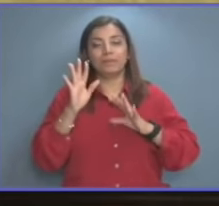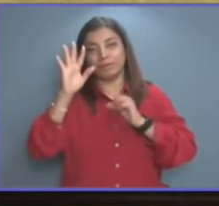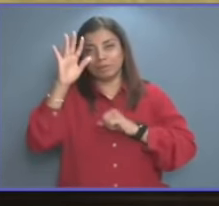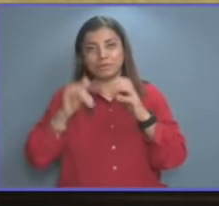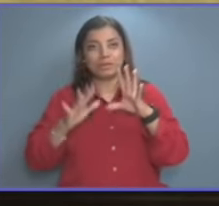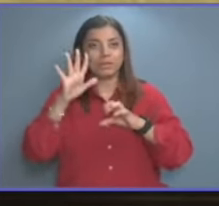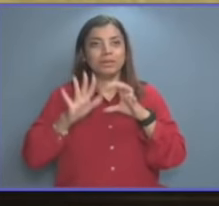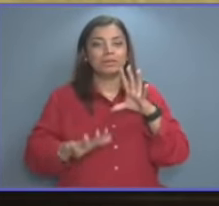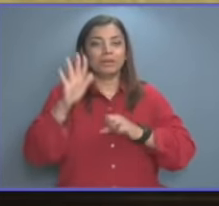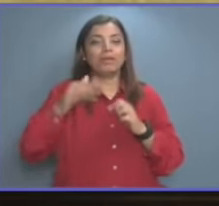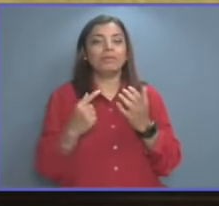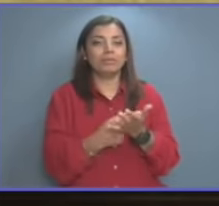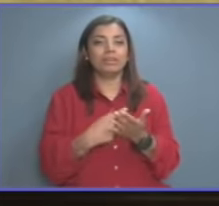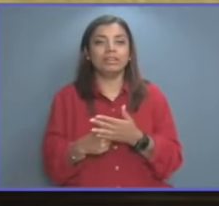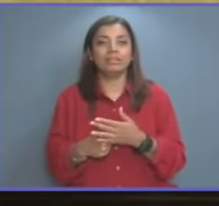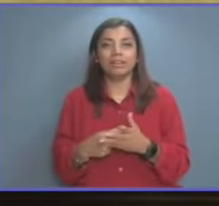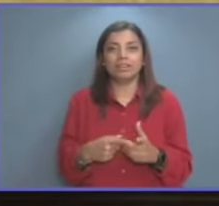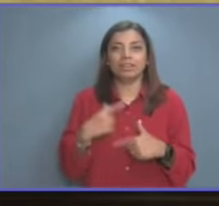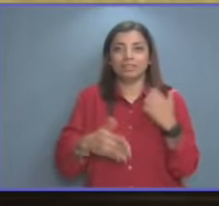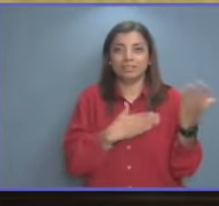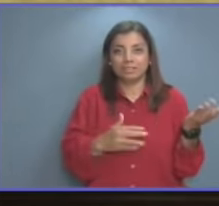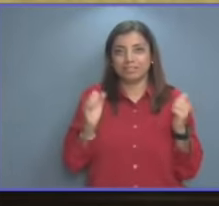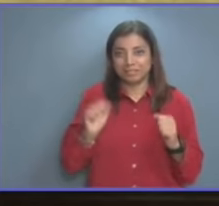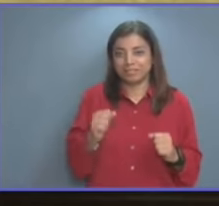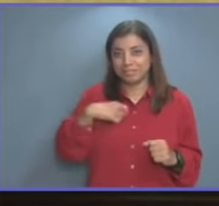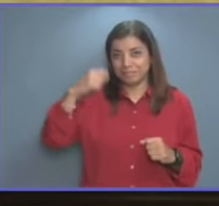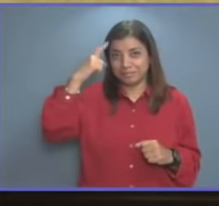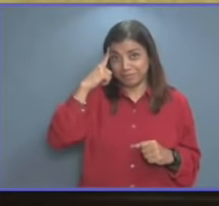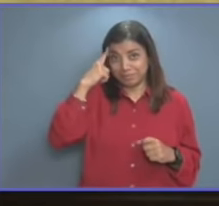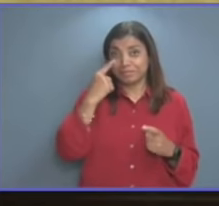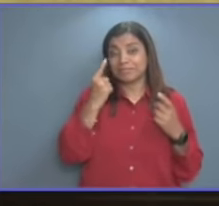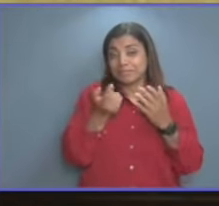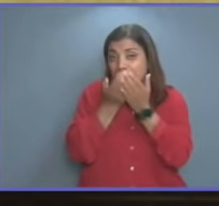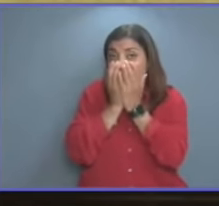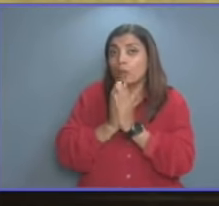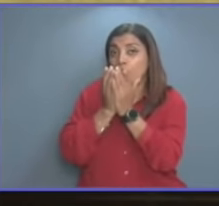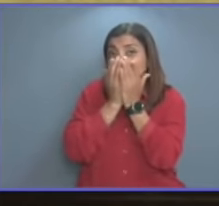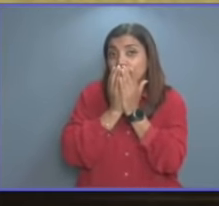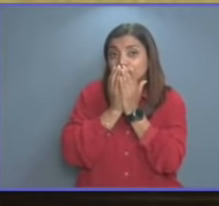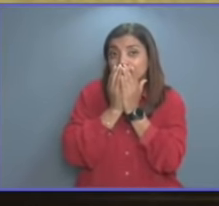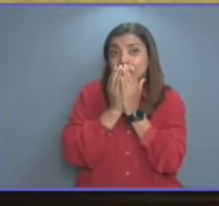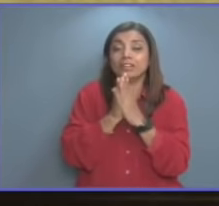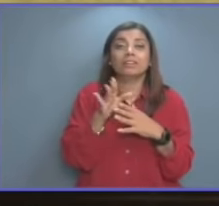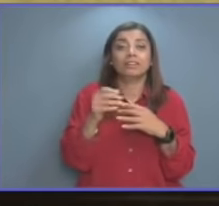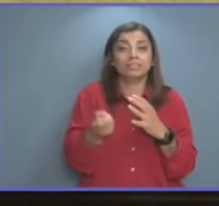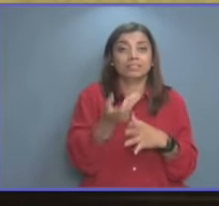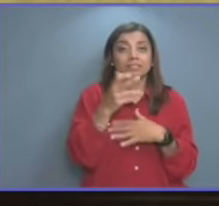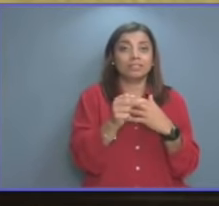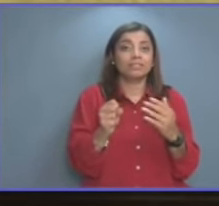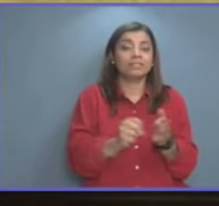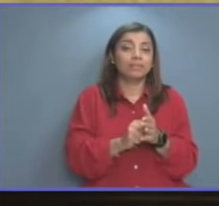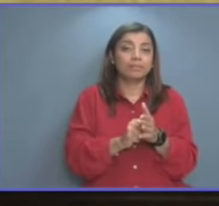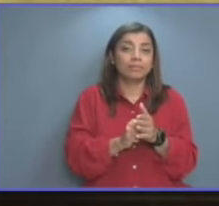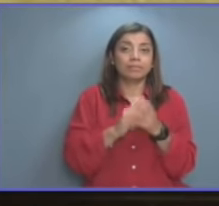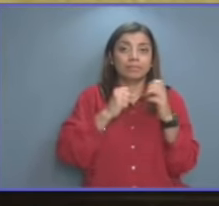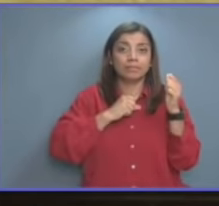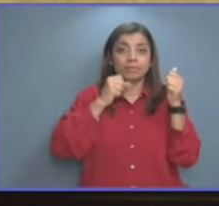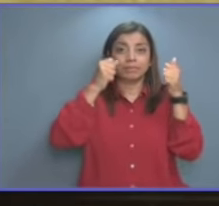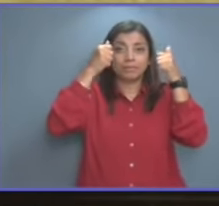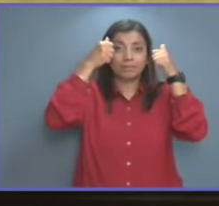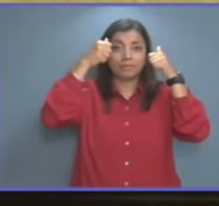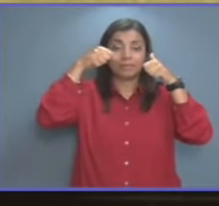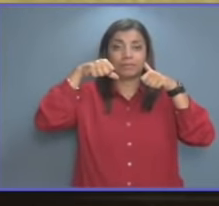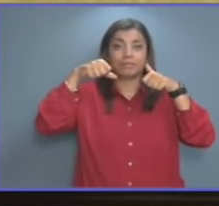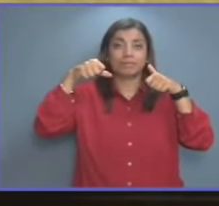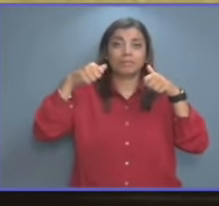legislaturas impidieron que los salvadoreños tuvieran acceso al agua hasta que la nueva asamblea legislativa aprobó la ley